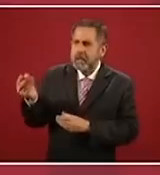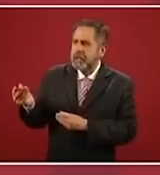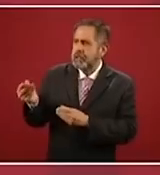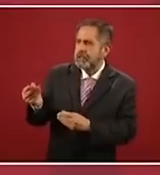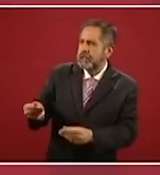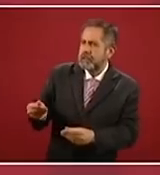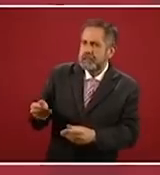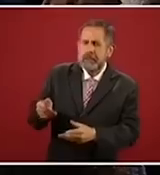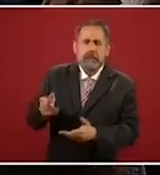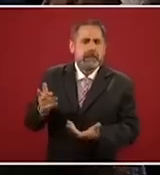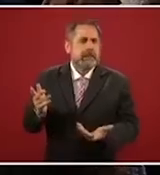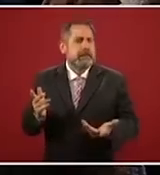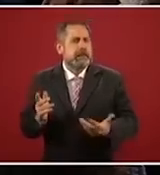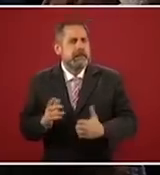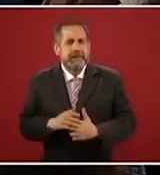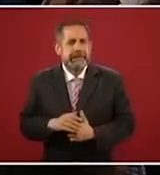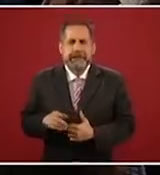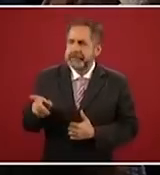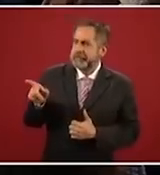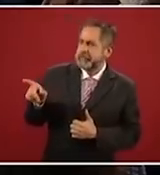Pues de que el presidente